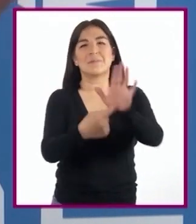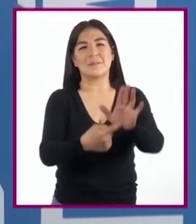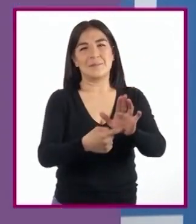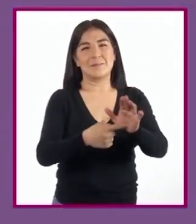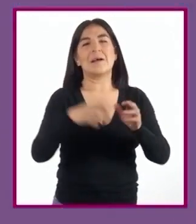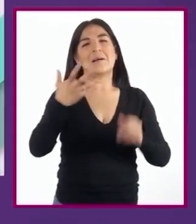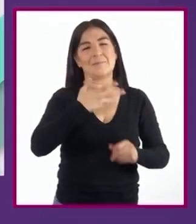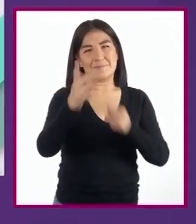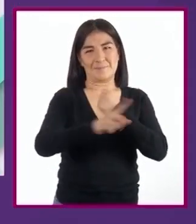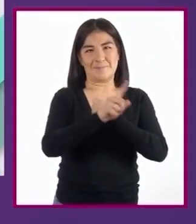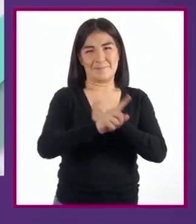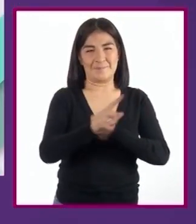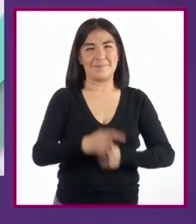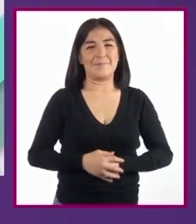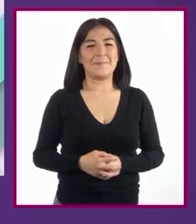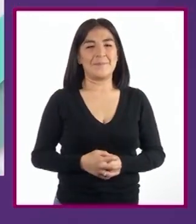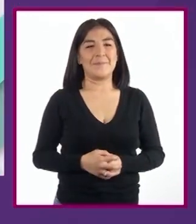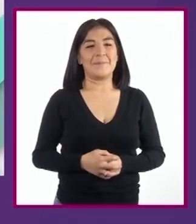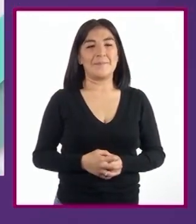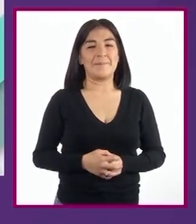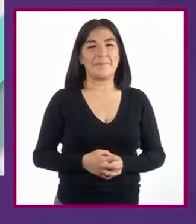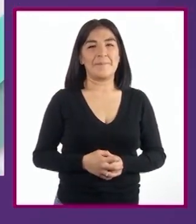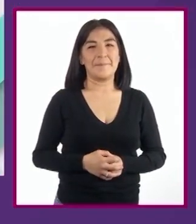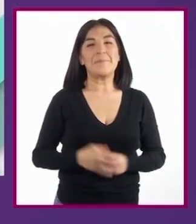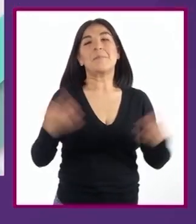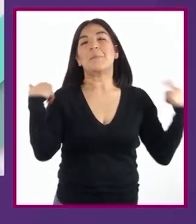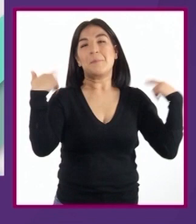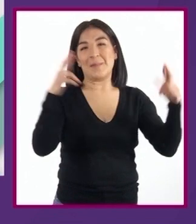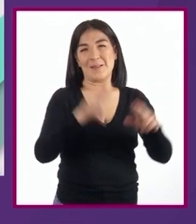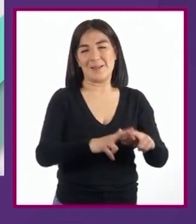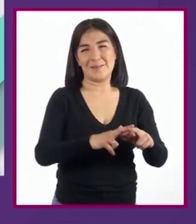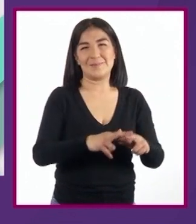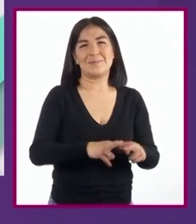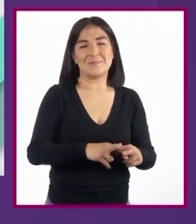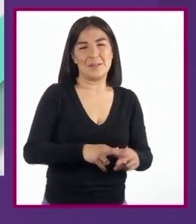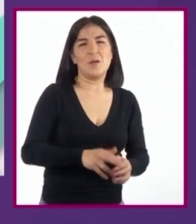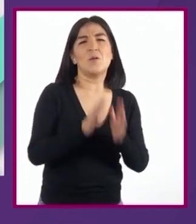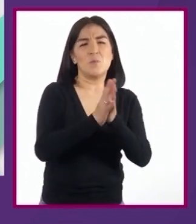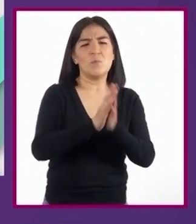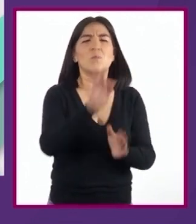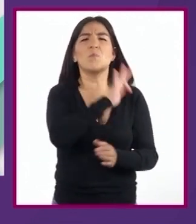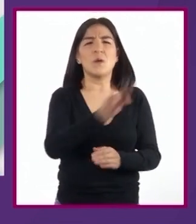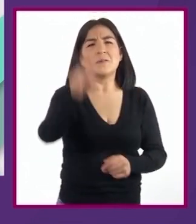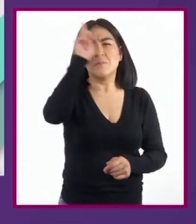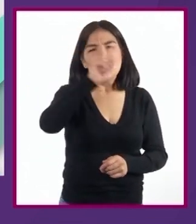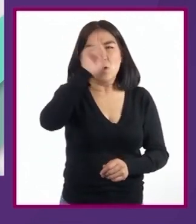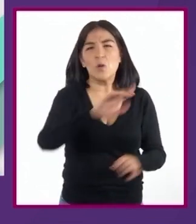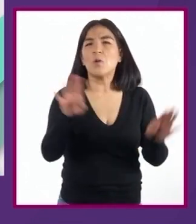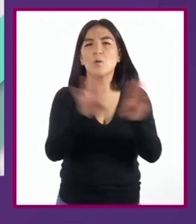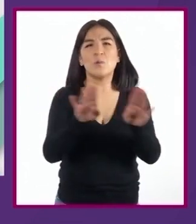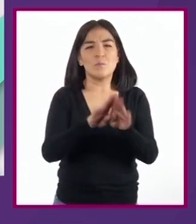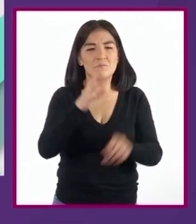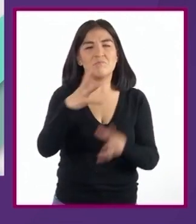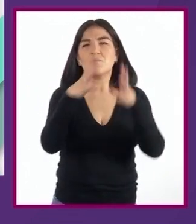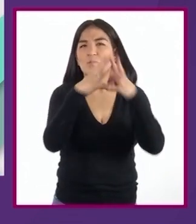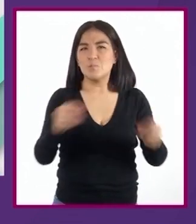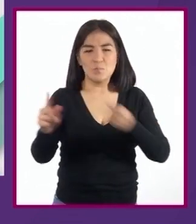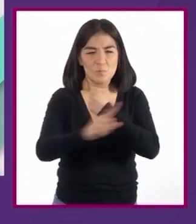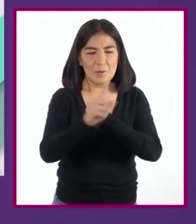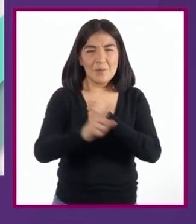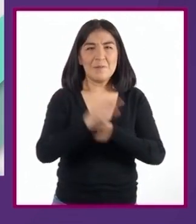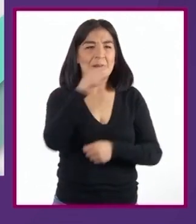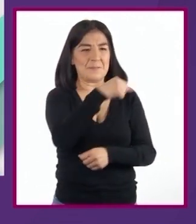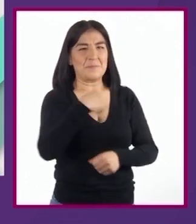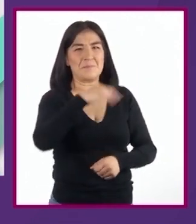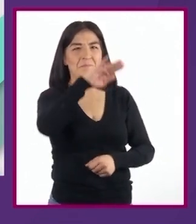siguiente situación. Estimados docentes, ¿me pueden orientar a resolver un problema que tenemos en la familia? Mi mamá